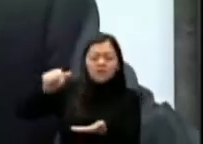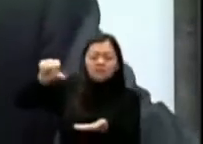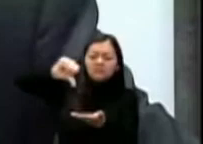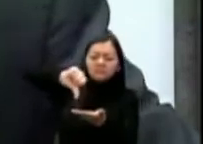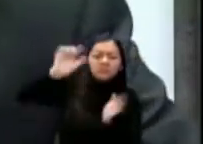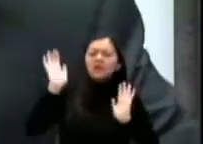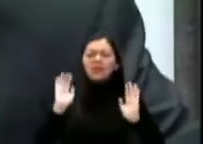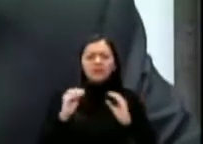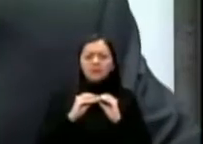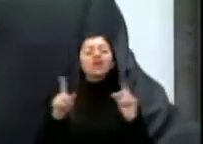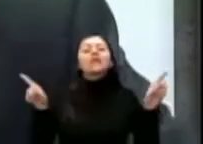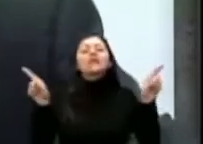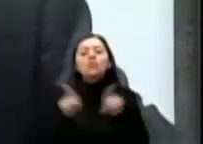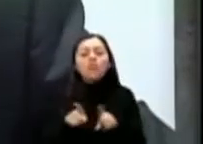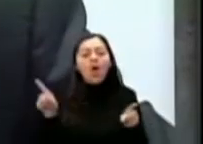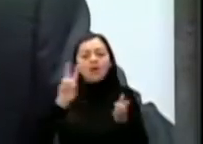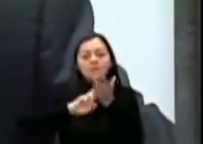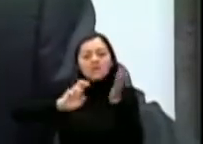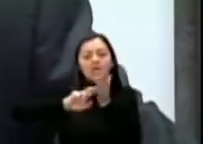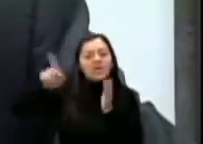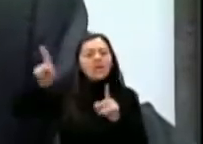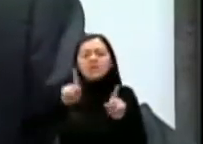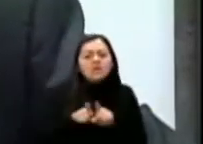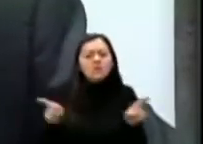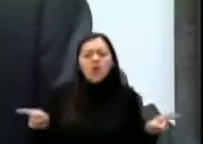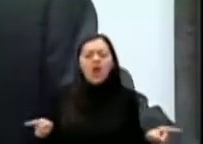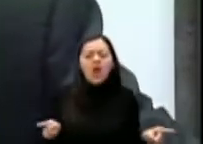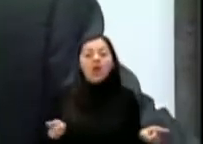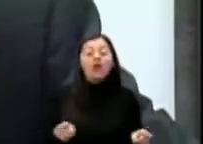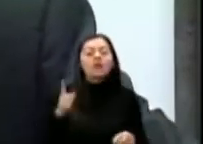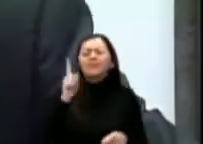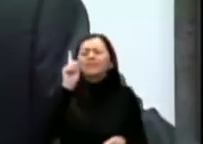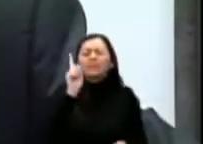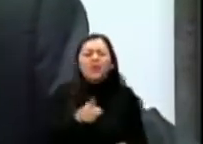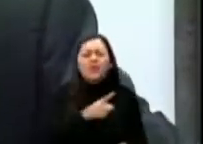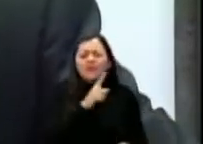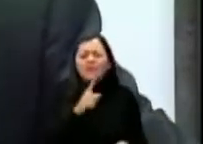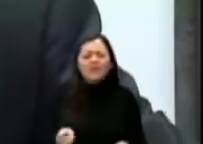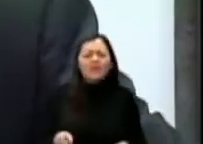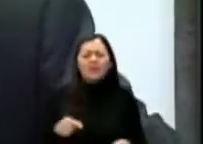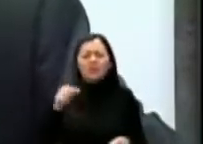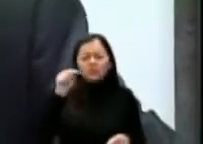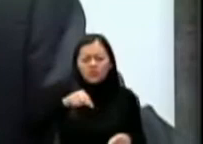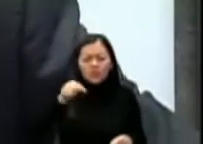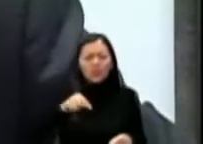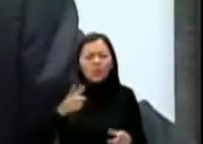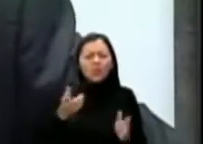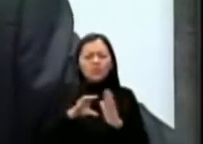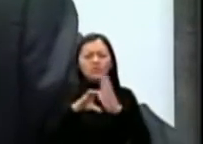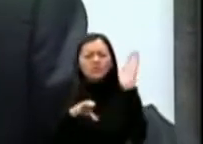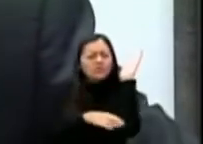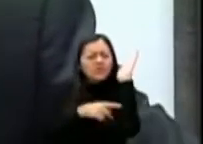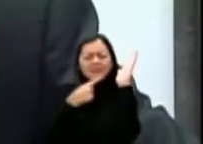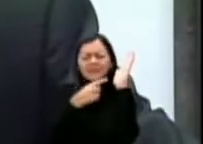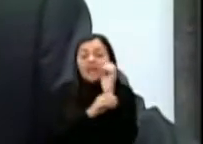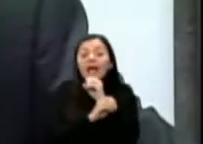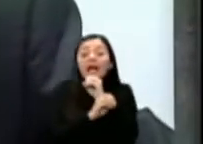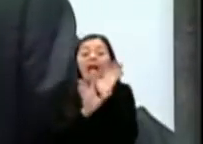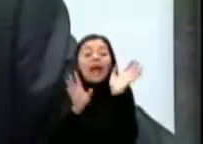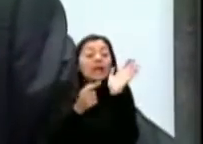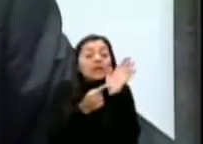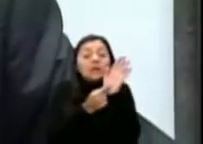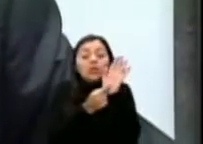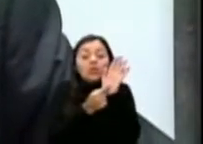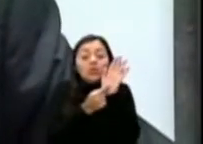aquí no se puede estar prohibido por constitución por ley porque nuestro gobierno no lo permite no se